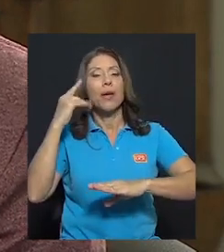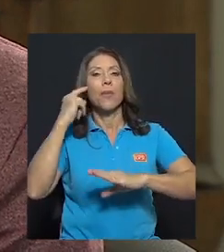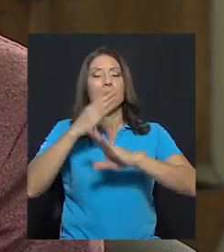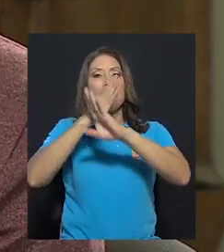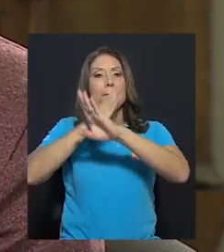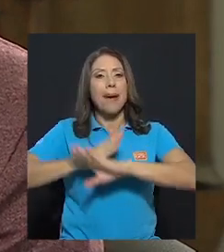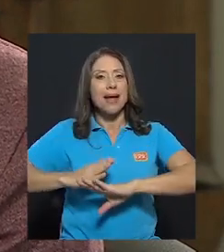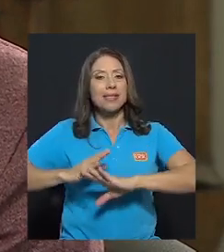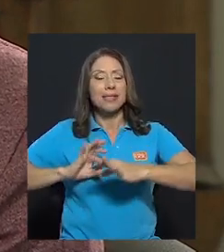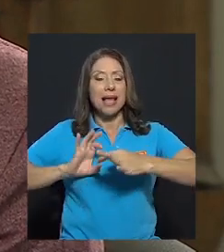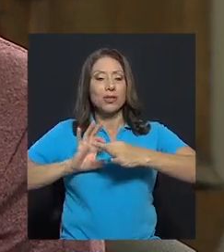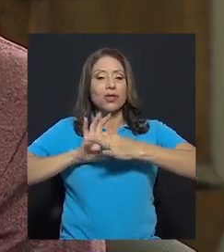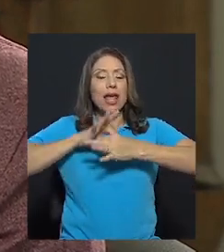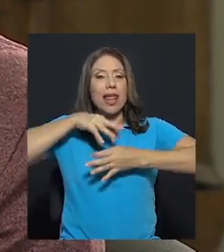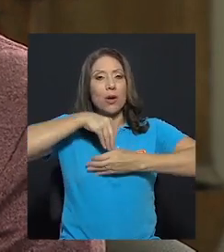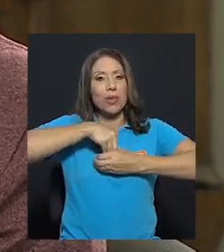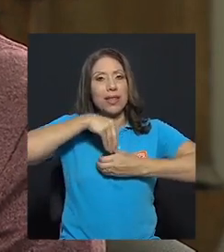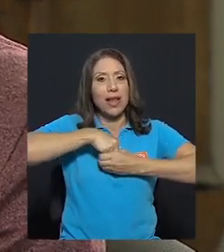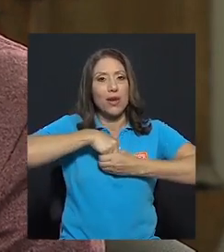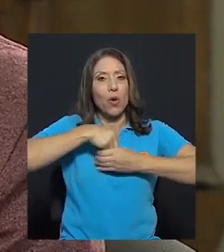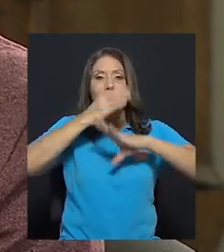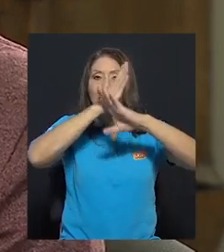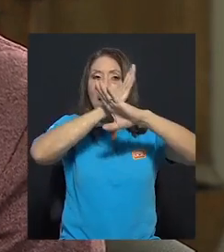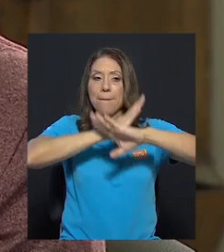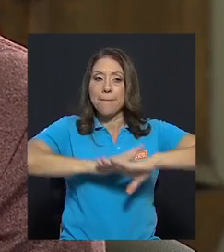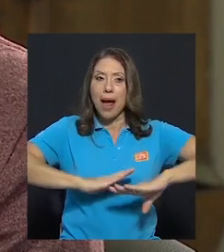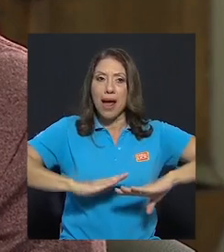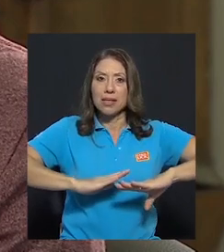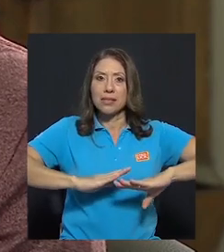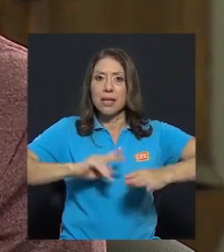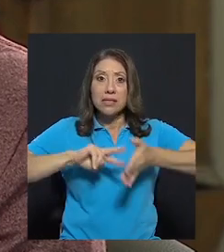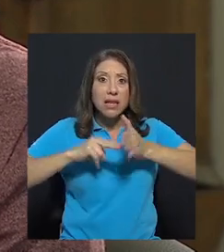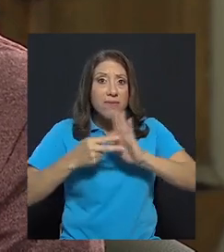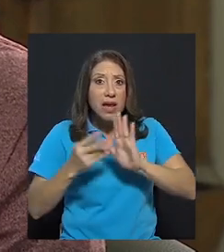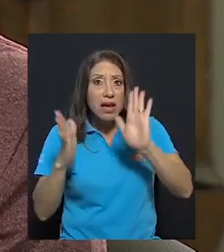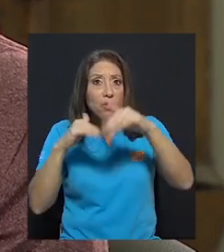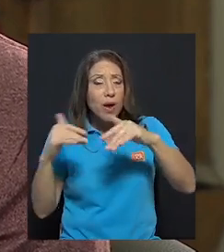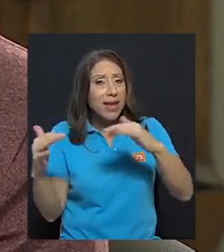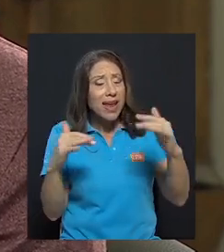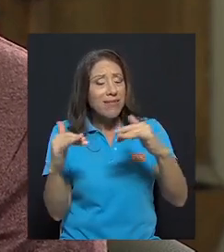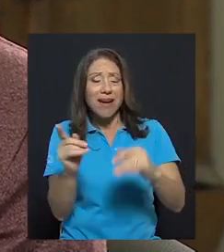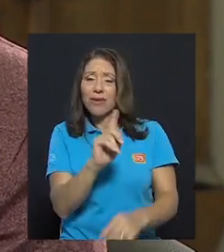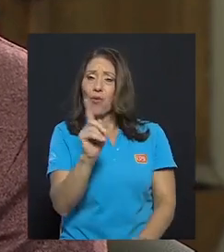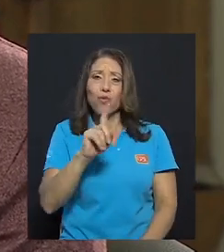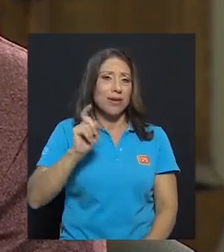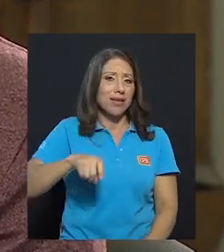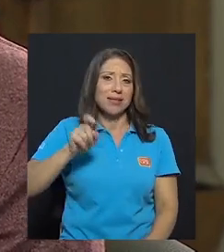interno. La paz no necesariamente está vinculada a la inexistencia de guerra,